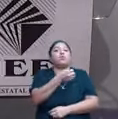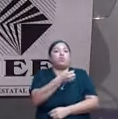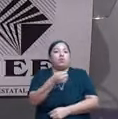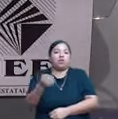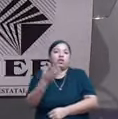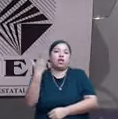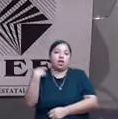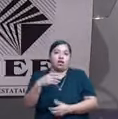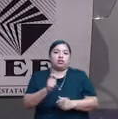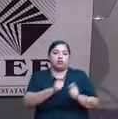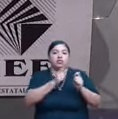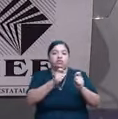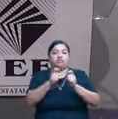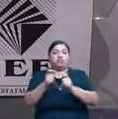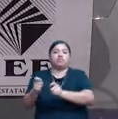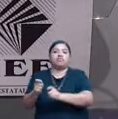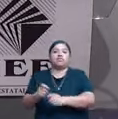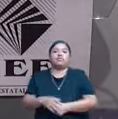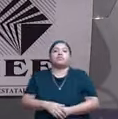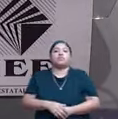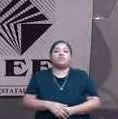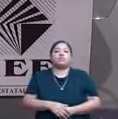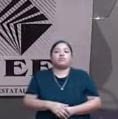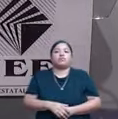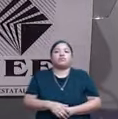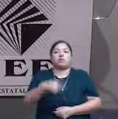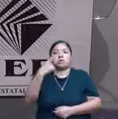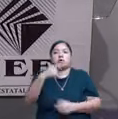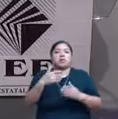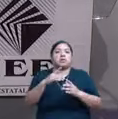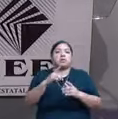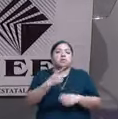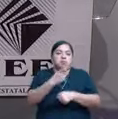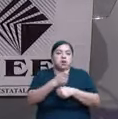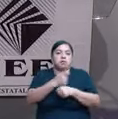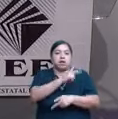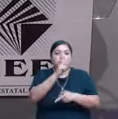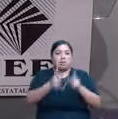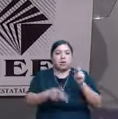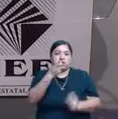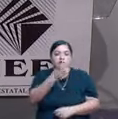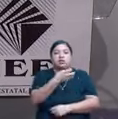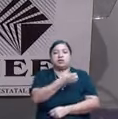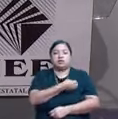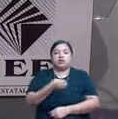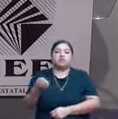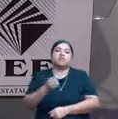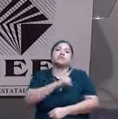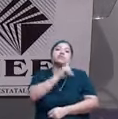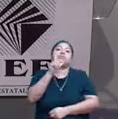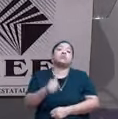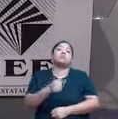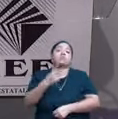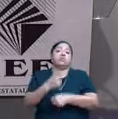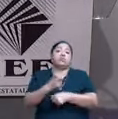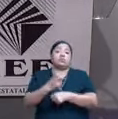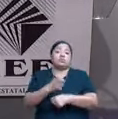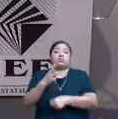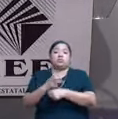asignado y en este caso será para irlos acomodando durante el primer bloque. Posteriormente, se dará paso a dos